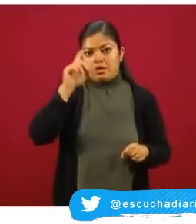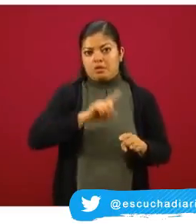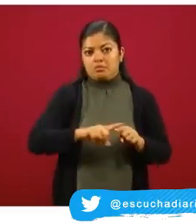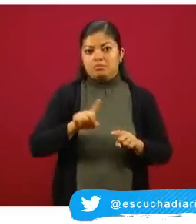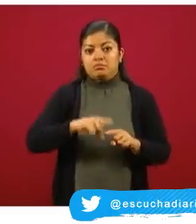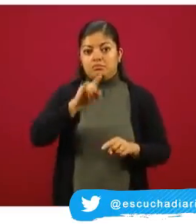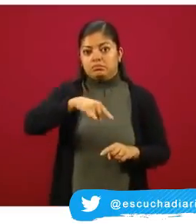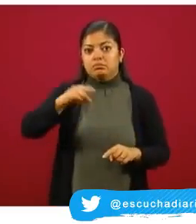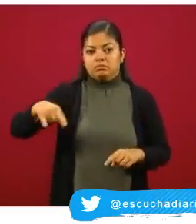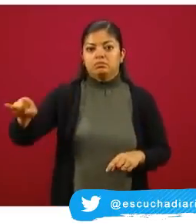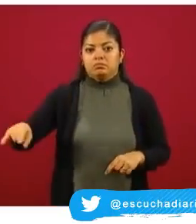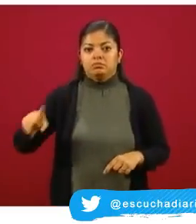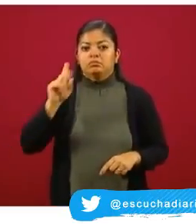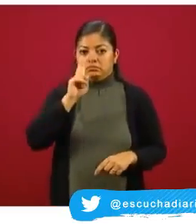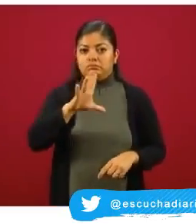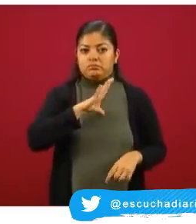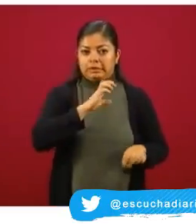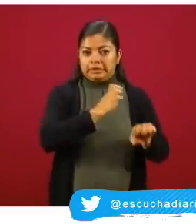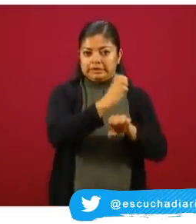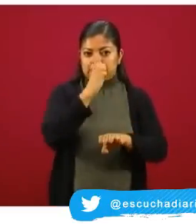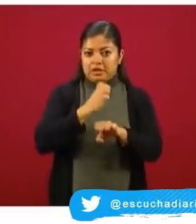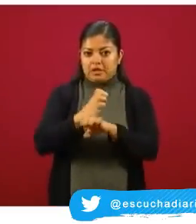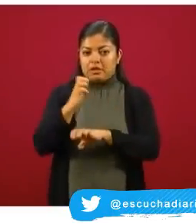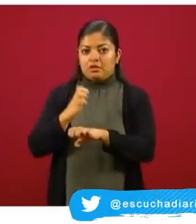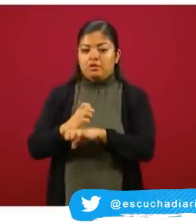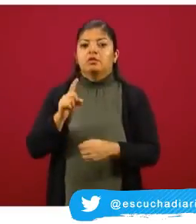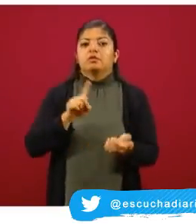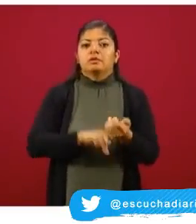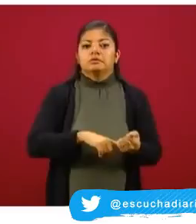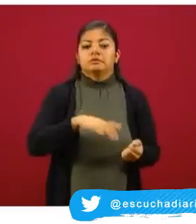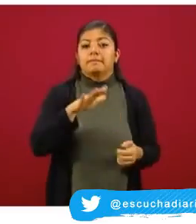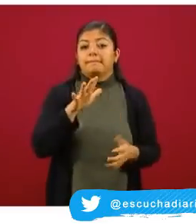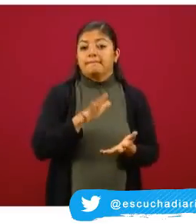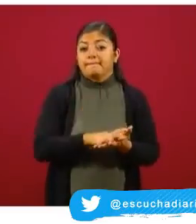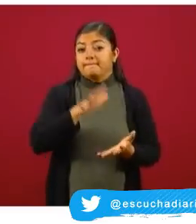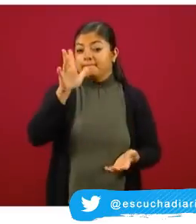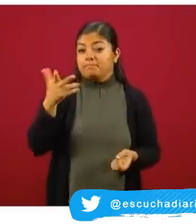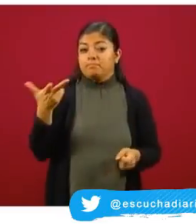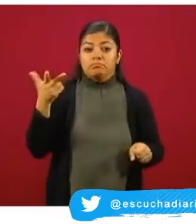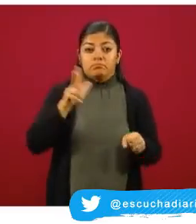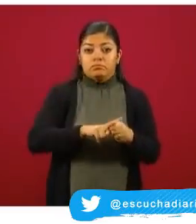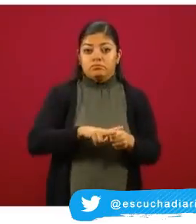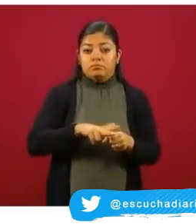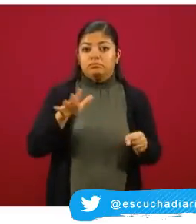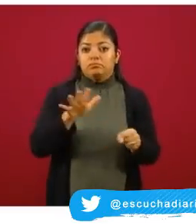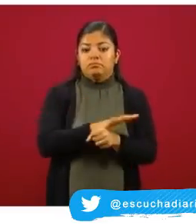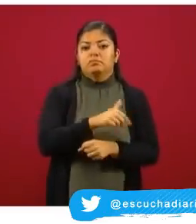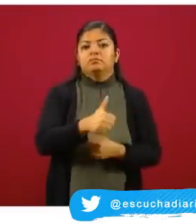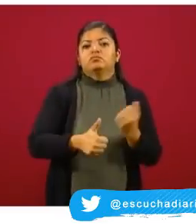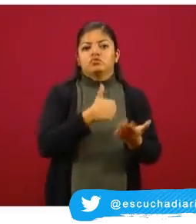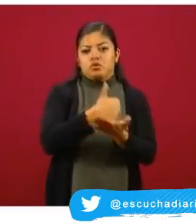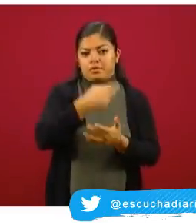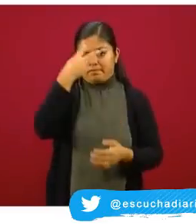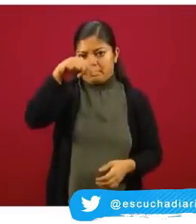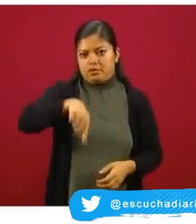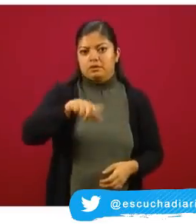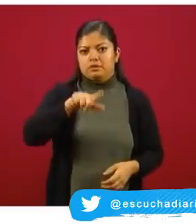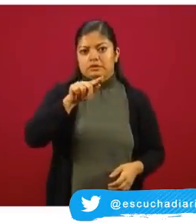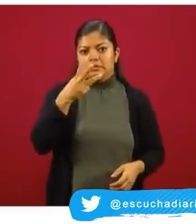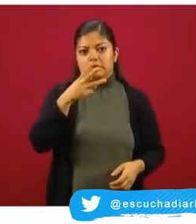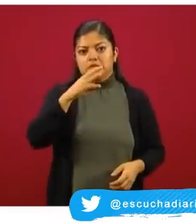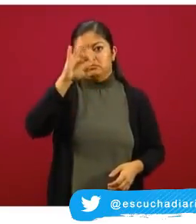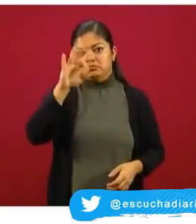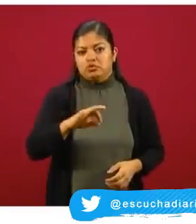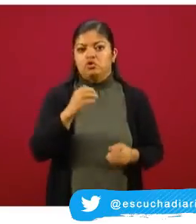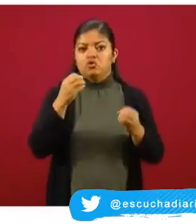si lo vemos por entidad federativa, empezando por el sitio con la mayor ocupación hospitalaria, es la Ciudad de México, 73%